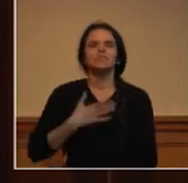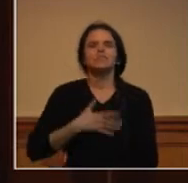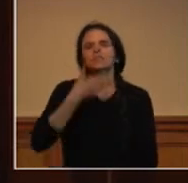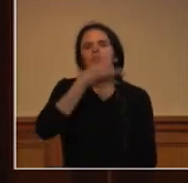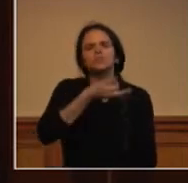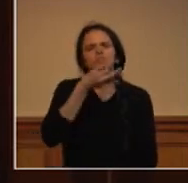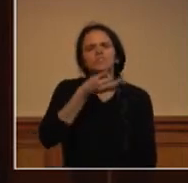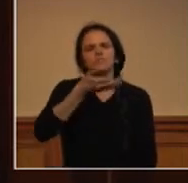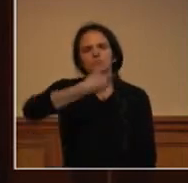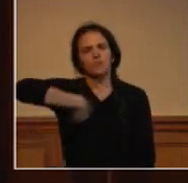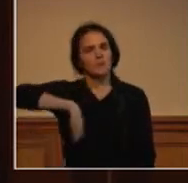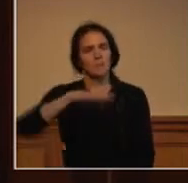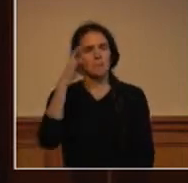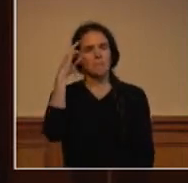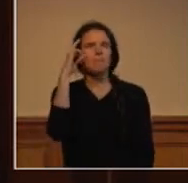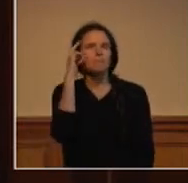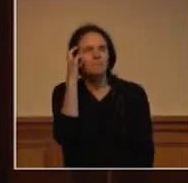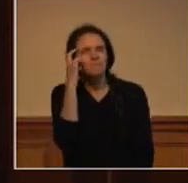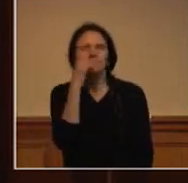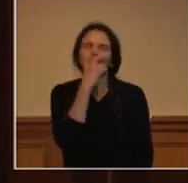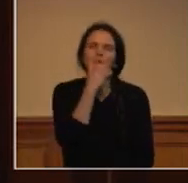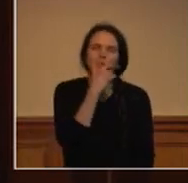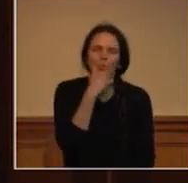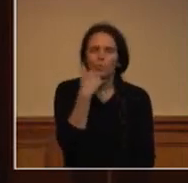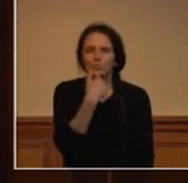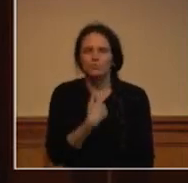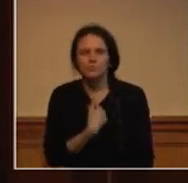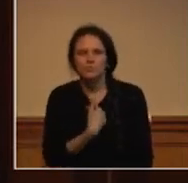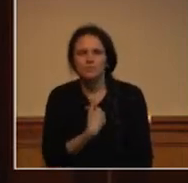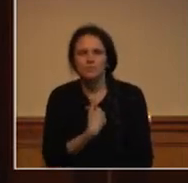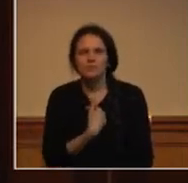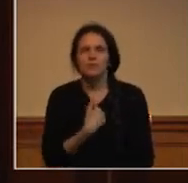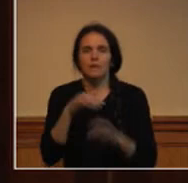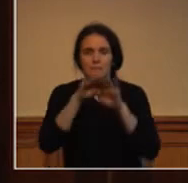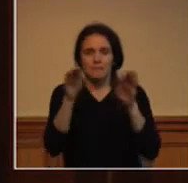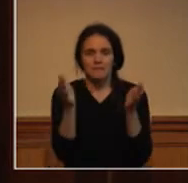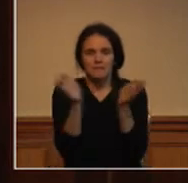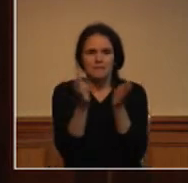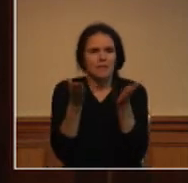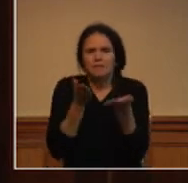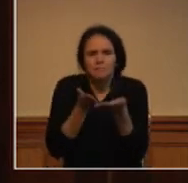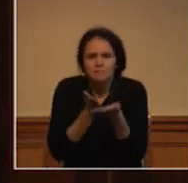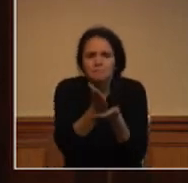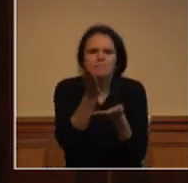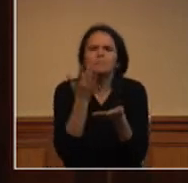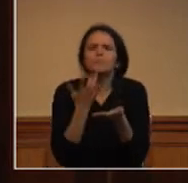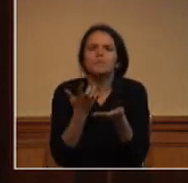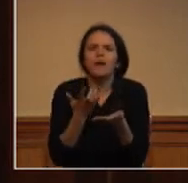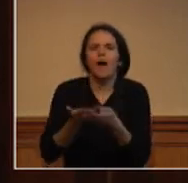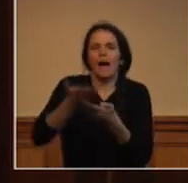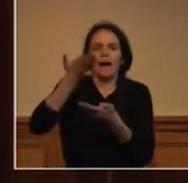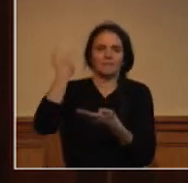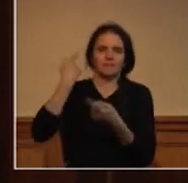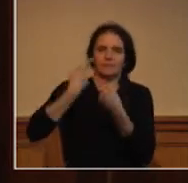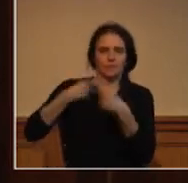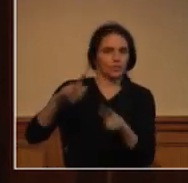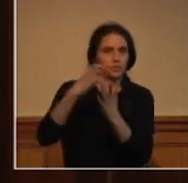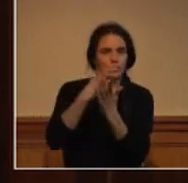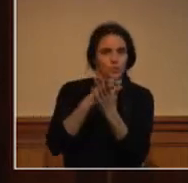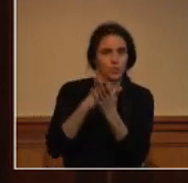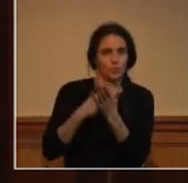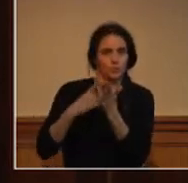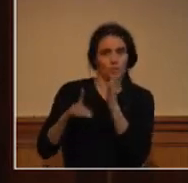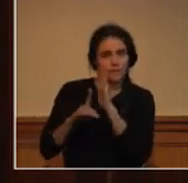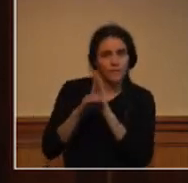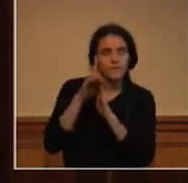nuestras preguntas, un poquito cómo nace la mesita. La mesita nace de otro proyecto que veníamos